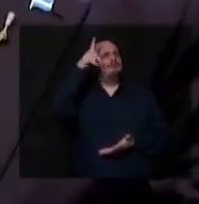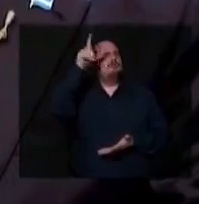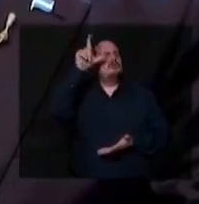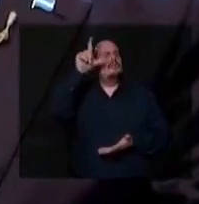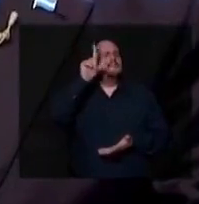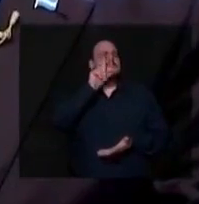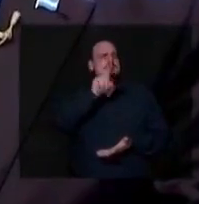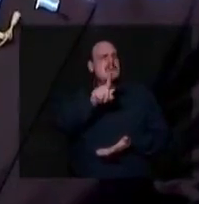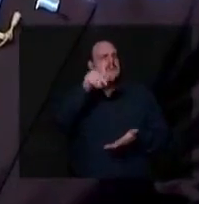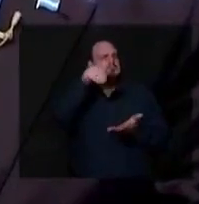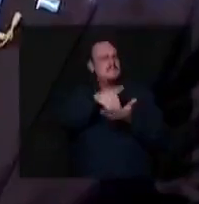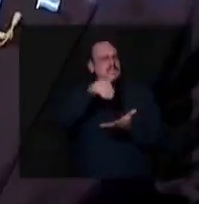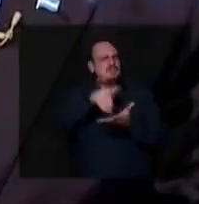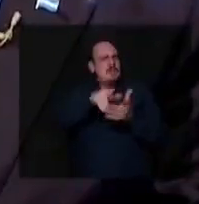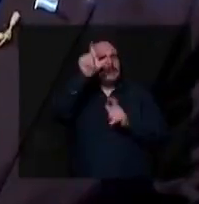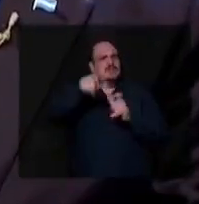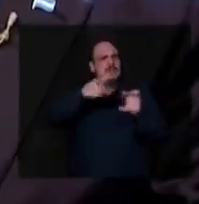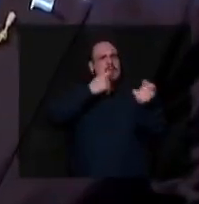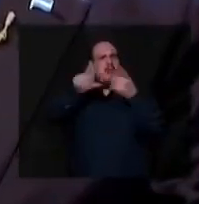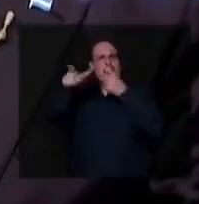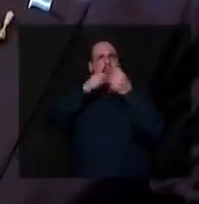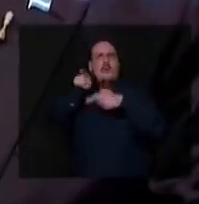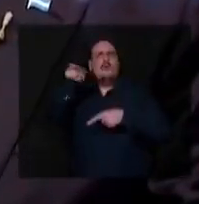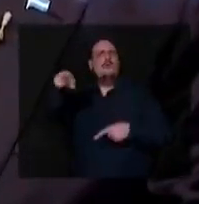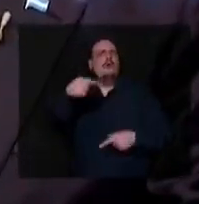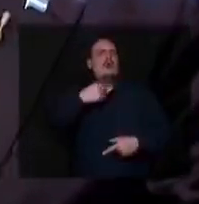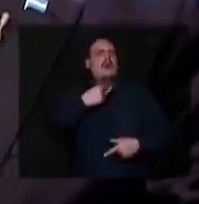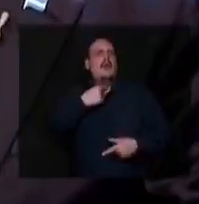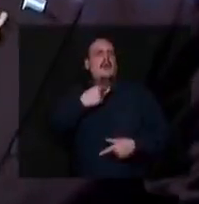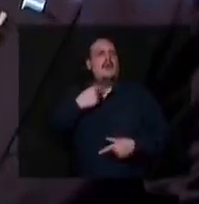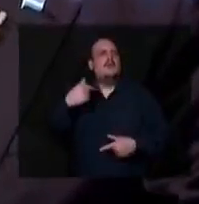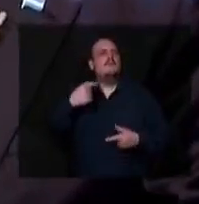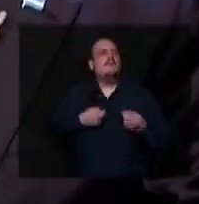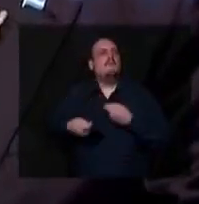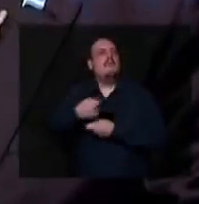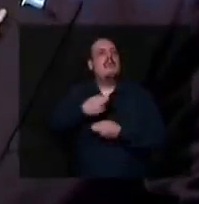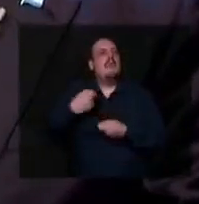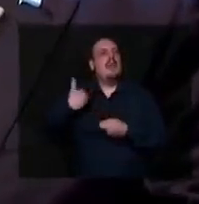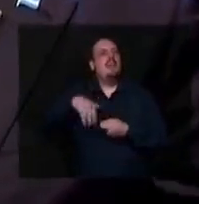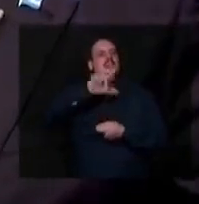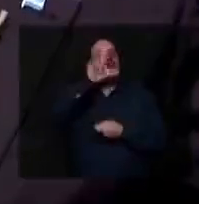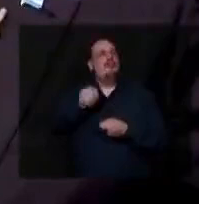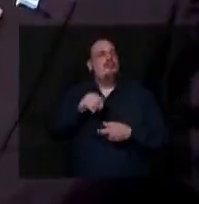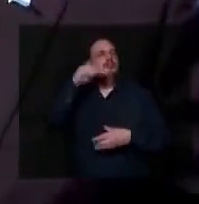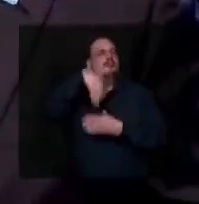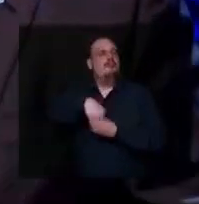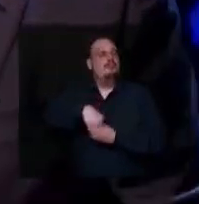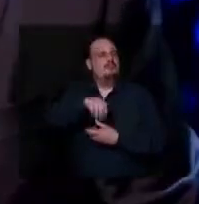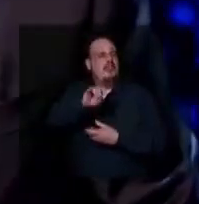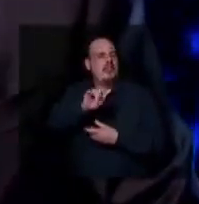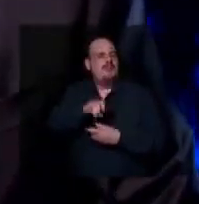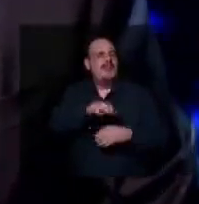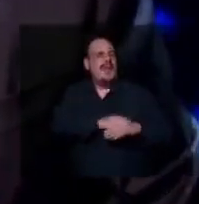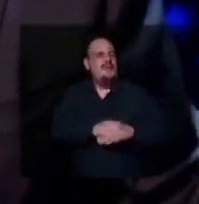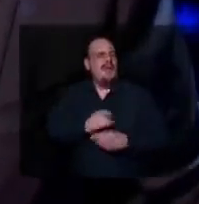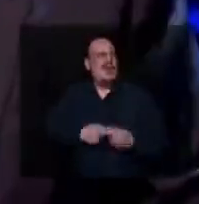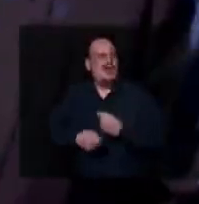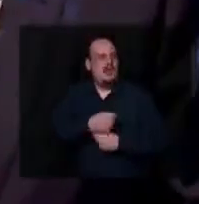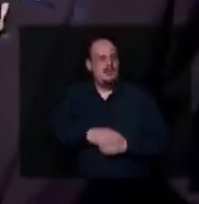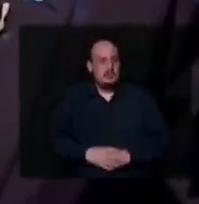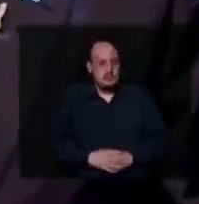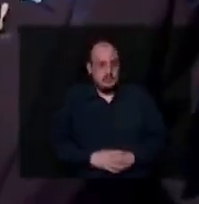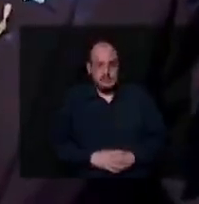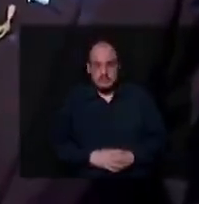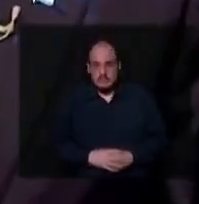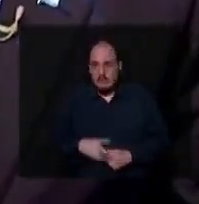puertas la única posibilidad de esperanza y sabes dónde me doy cuenta que Sergio ma la tiene Clara precisamente destina amplía